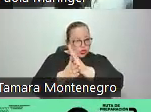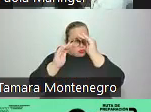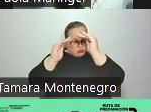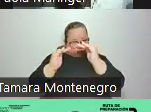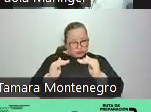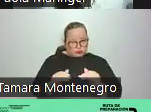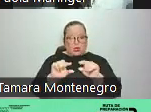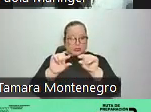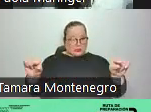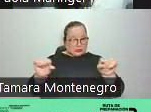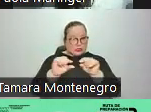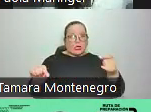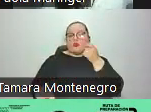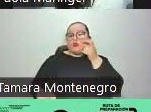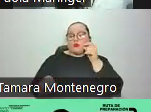que es